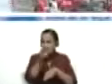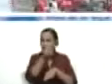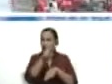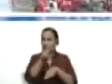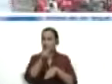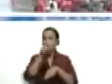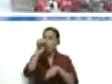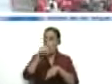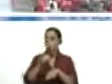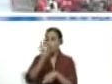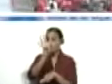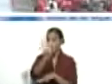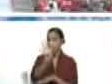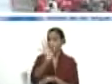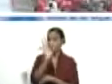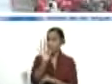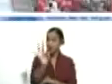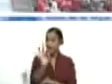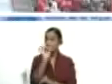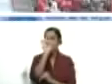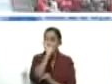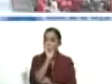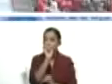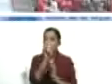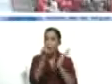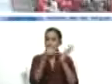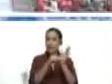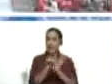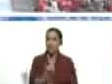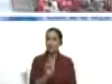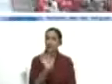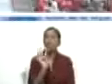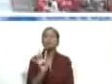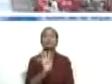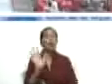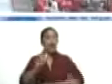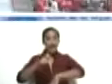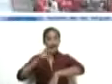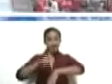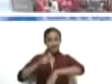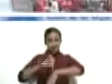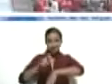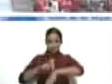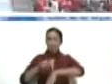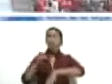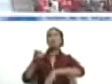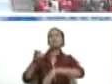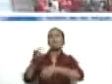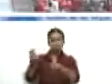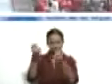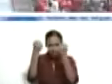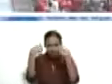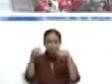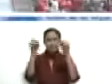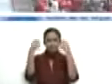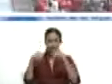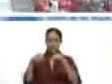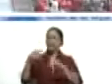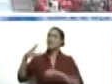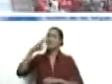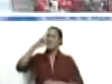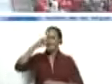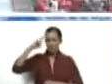hoy 4 de febrero de 2024, ya es tiempo que vayan aprendiendo y que respeten.